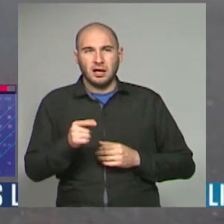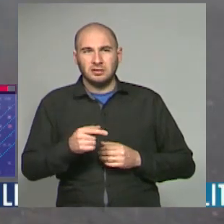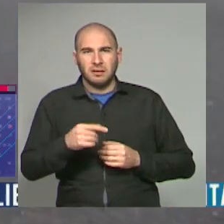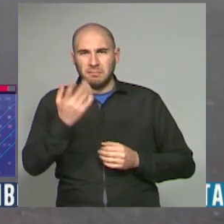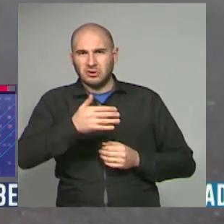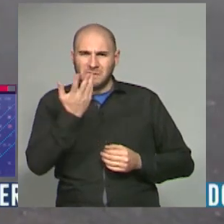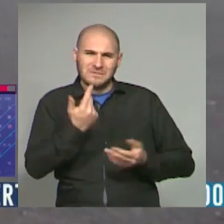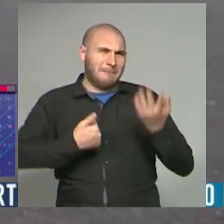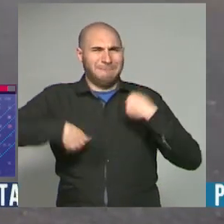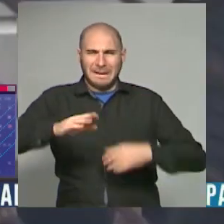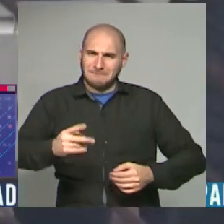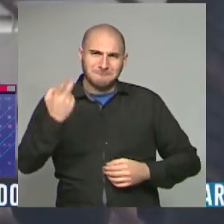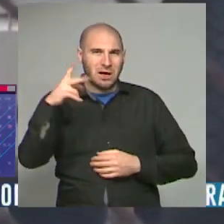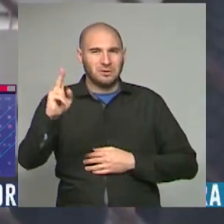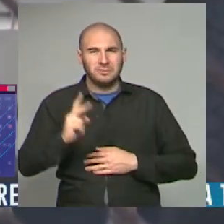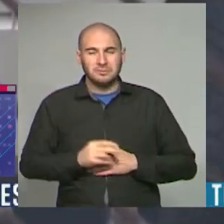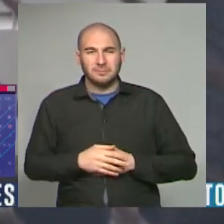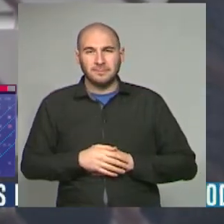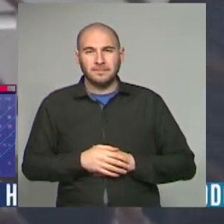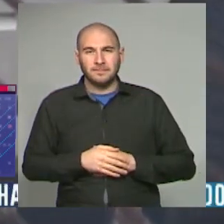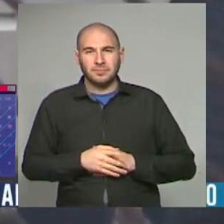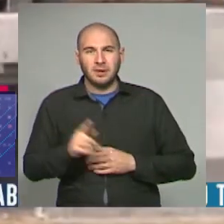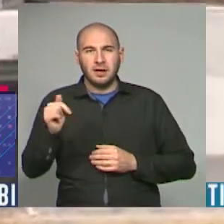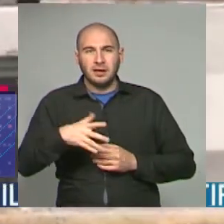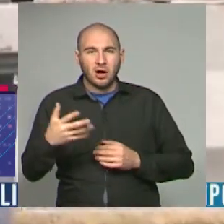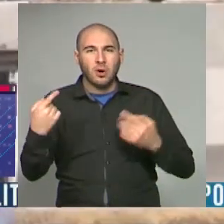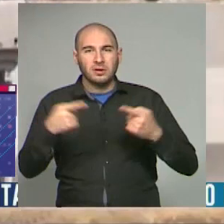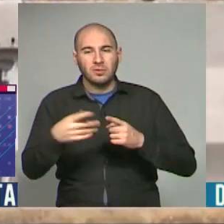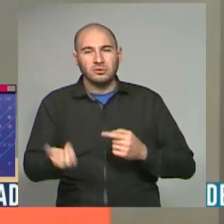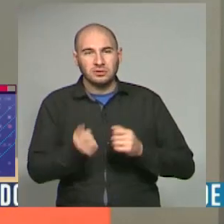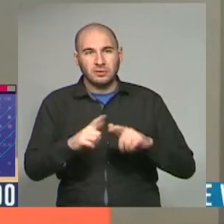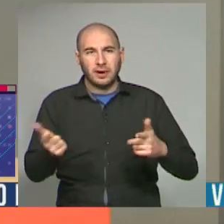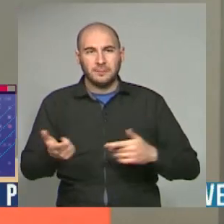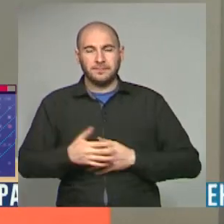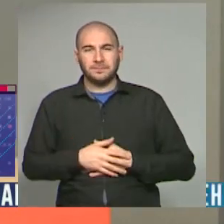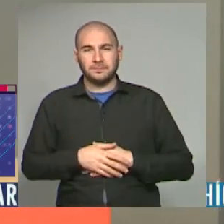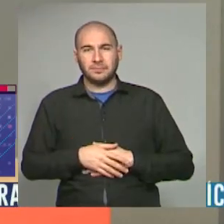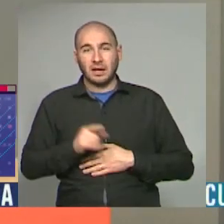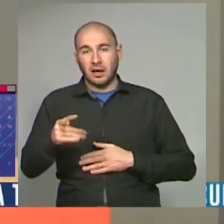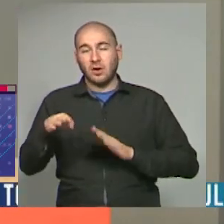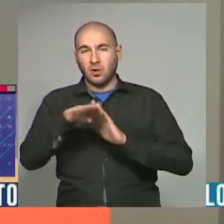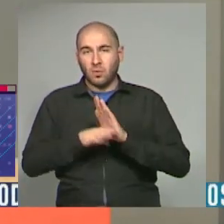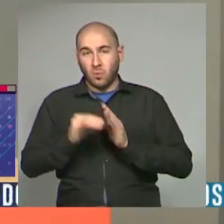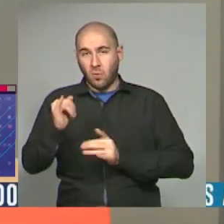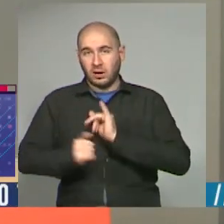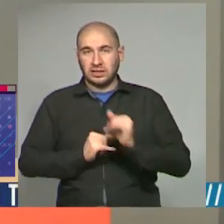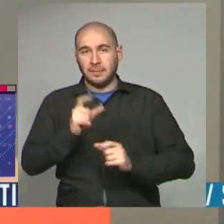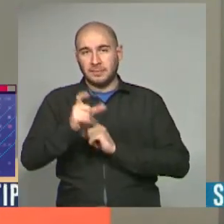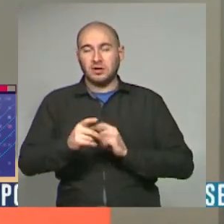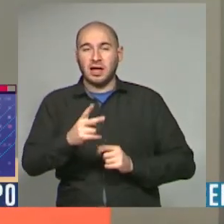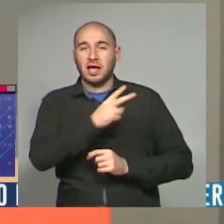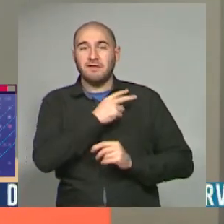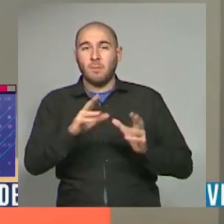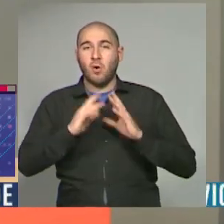fanatismo. Exacto. Entonces no se logró el objetivo. Bueno, vamos a repasar lo que decían los